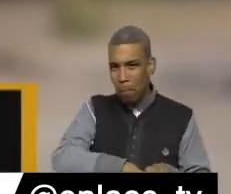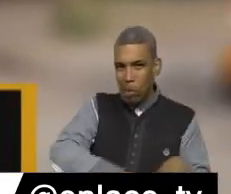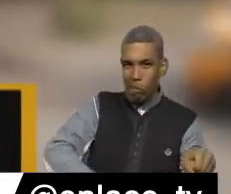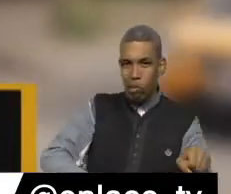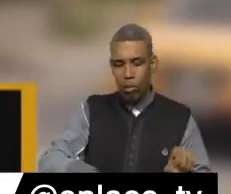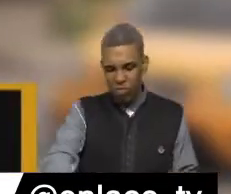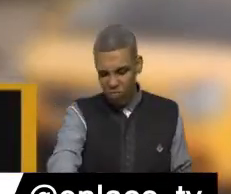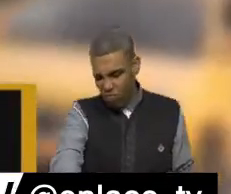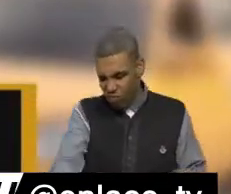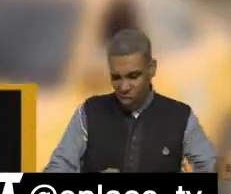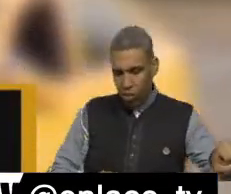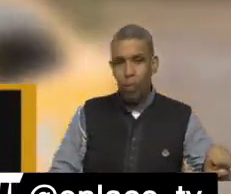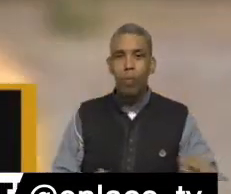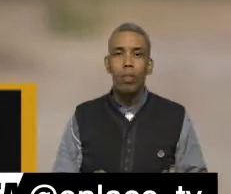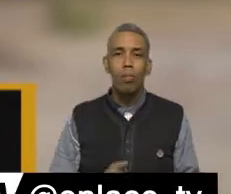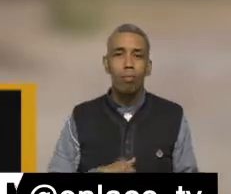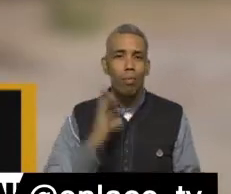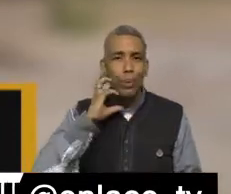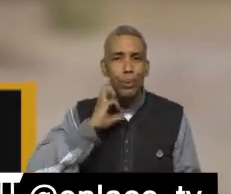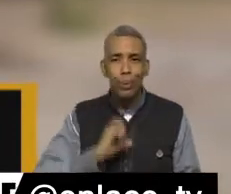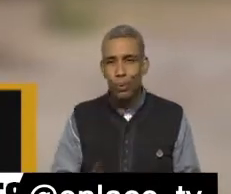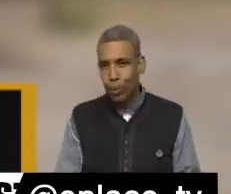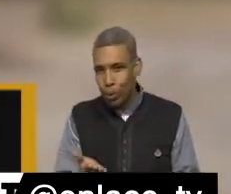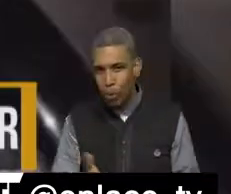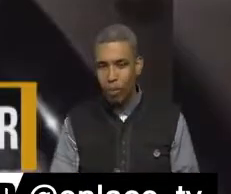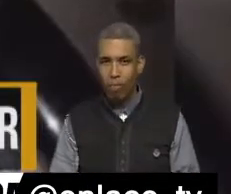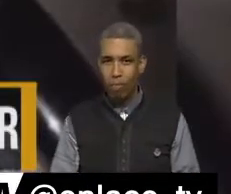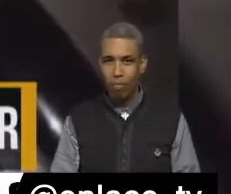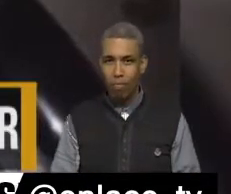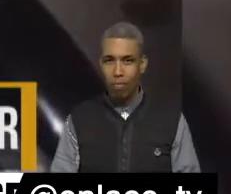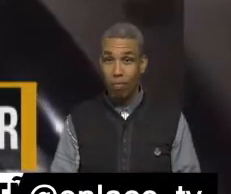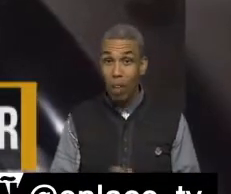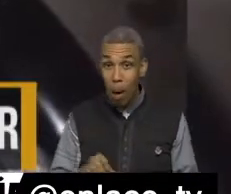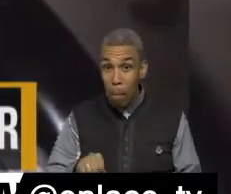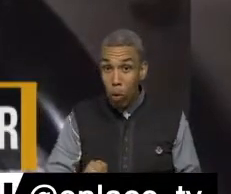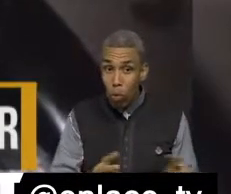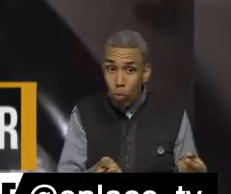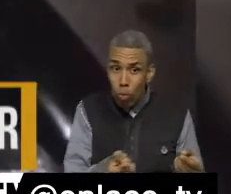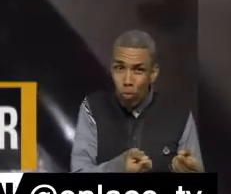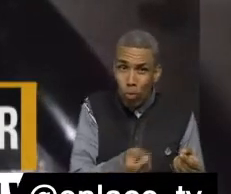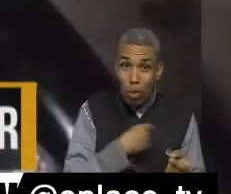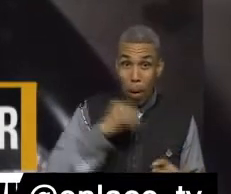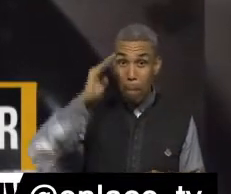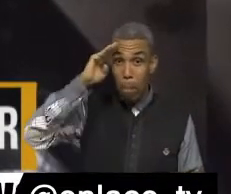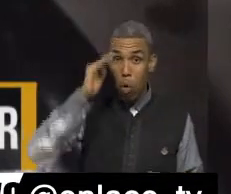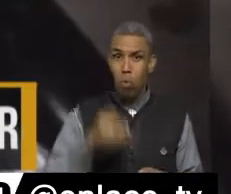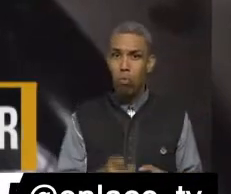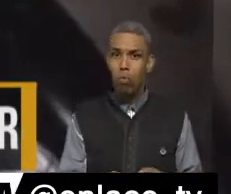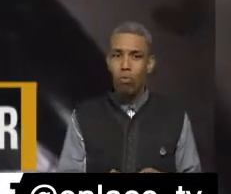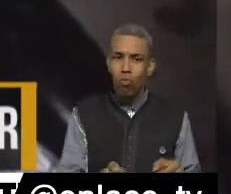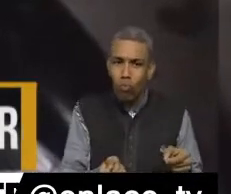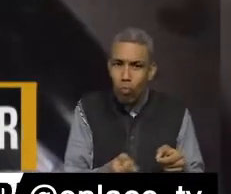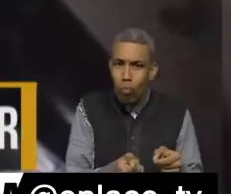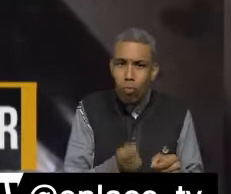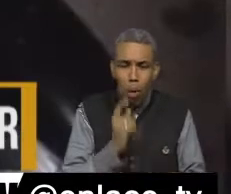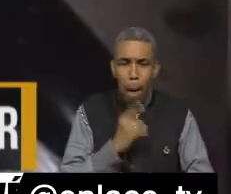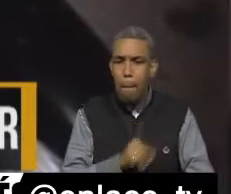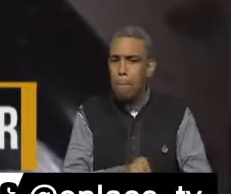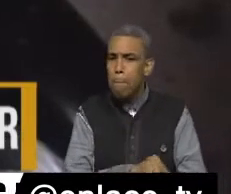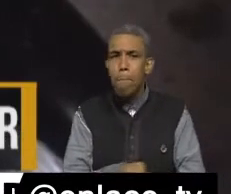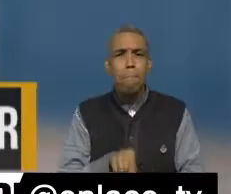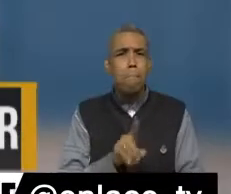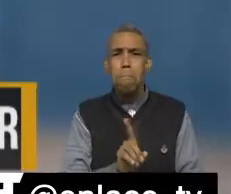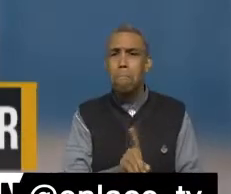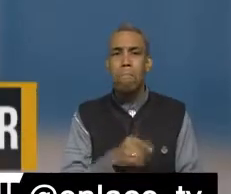encontraba con seguro y que a pocos metros estaba la estación de policía, no fue impedimento para que los amigos de lo ajeno se robaran esta motocicleta Boxer color